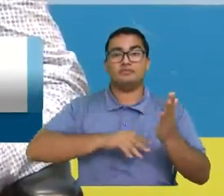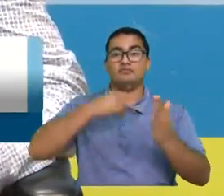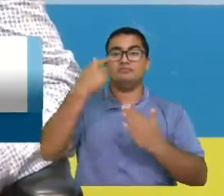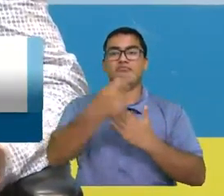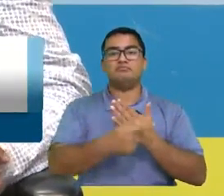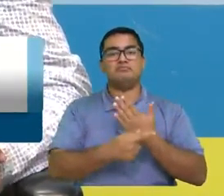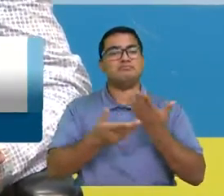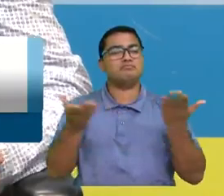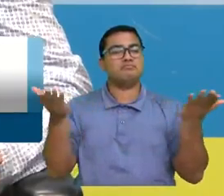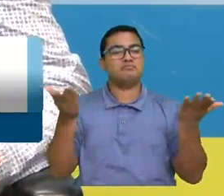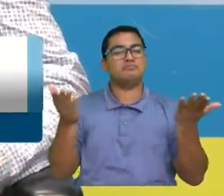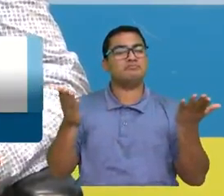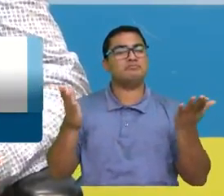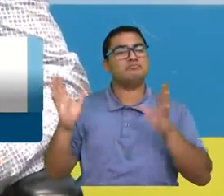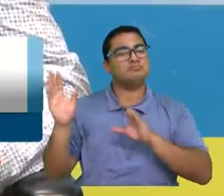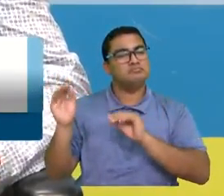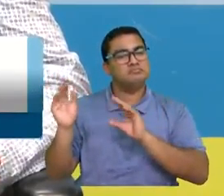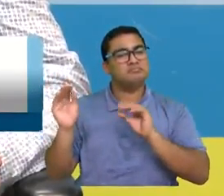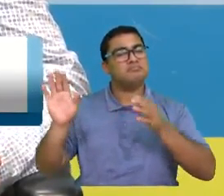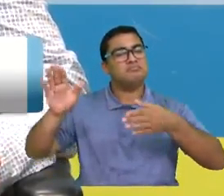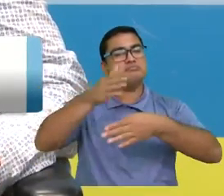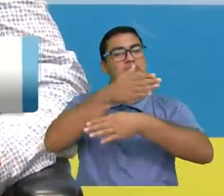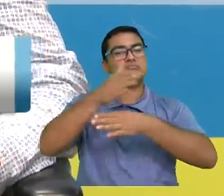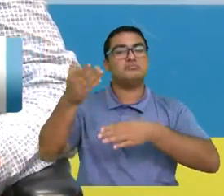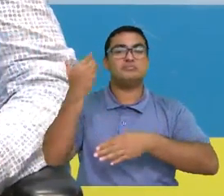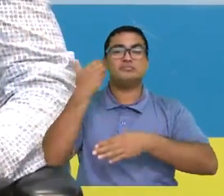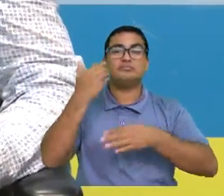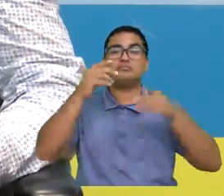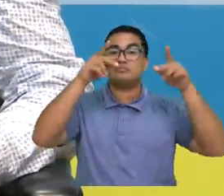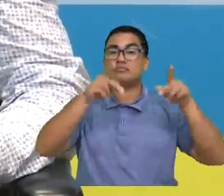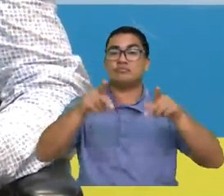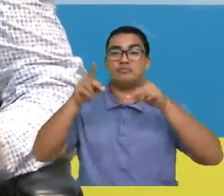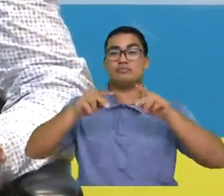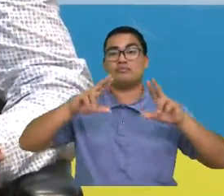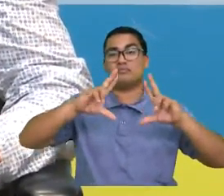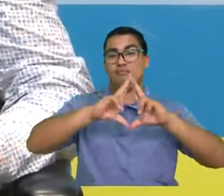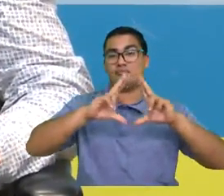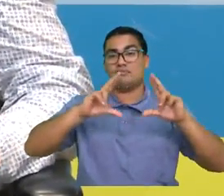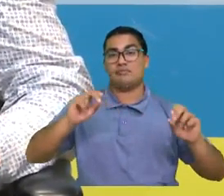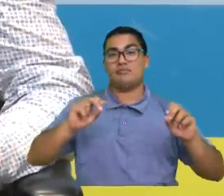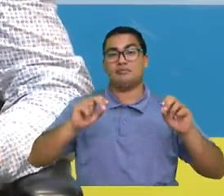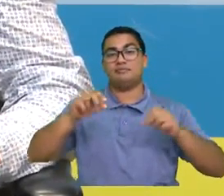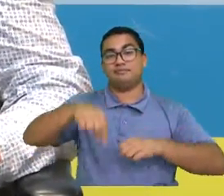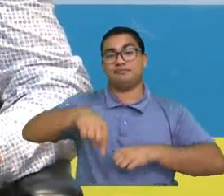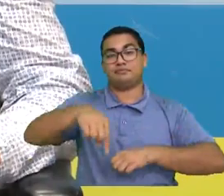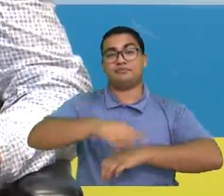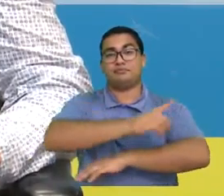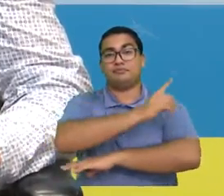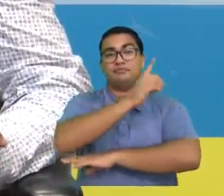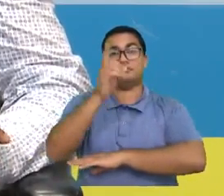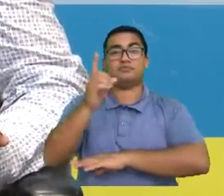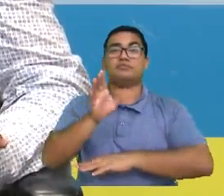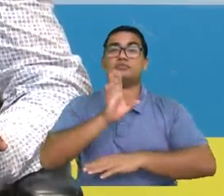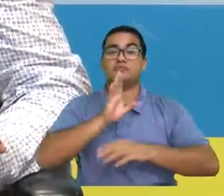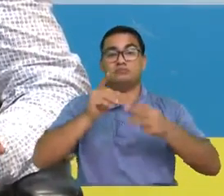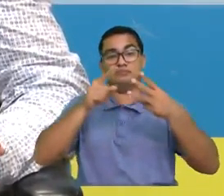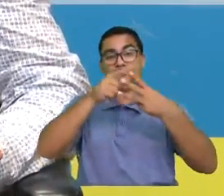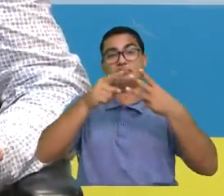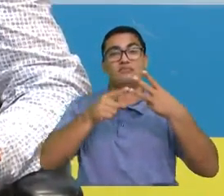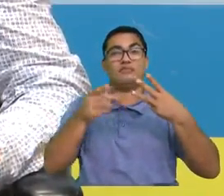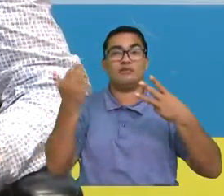los diferentes padecimientos que afectan a la población nicaragüense. El día de hoy vamos a hablar de más bien tres padecimientos,